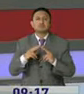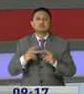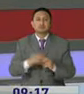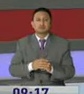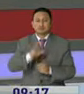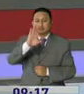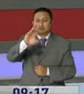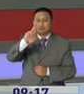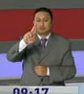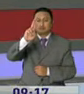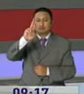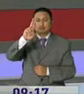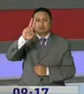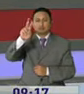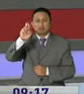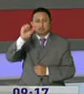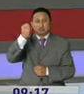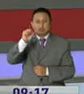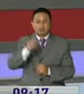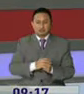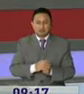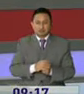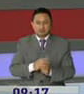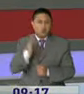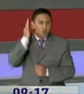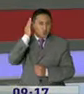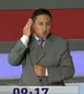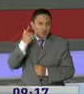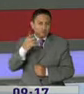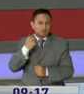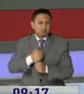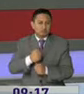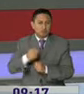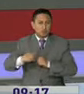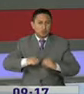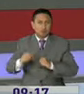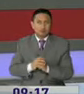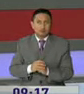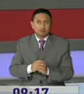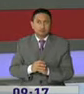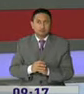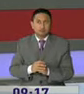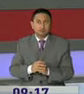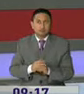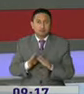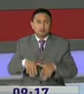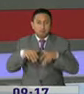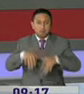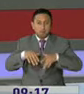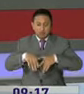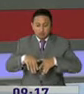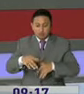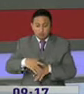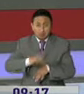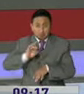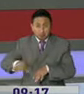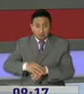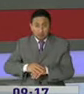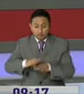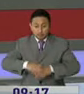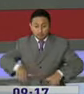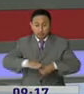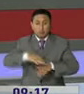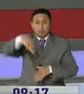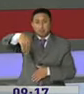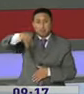Chicaiza, ¿quién es ella? Una mujer que ha invertido su tiempo y esfuerzo en rescatar a los peluditos abandonados en el sector de